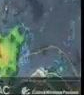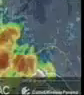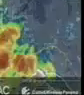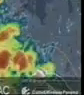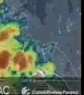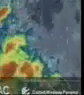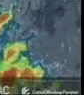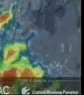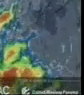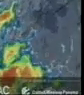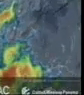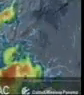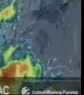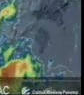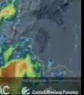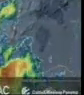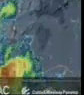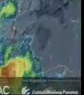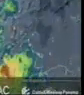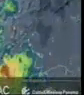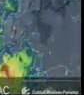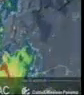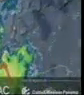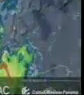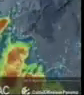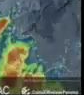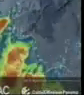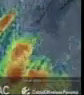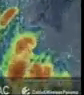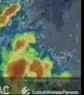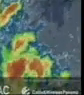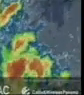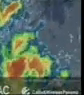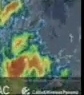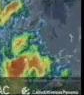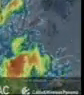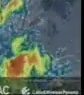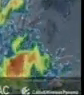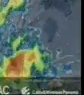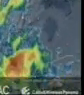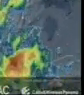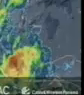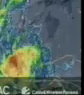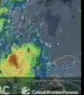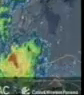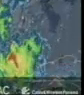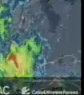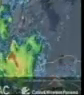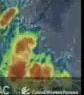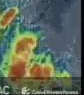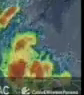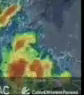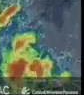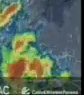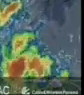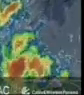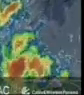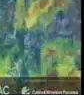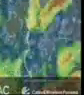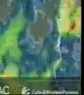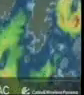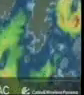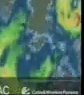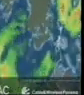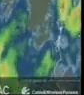temporada de lluvias que apenas está iniciando. De hecho, ahí tenemos el mapa interactivo del Ministerio de Medio Ambiente y las zonas rojas indican que hay presencia de